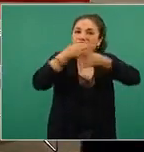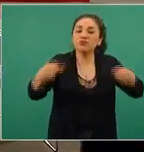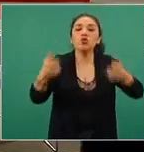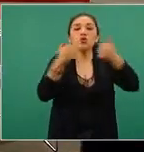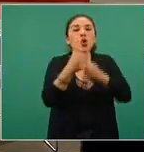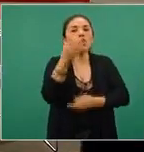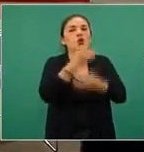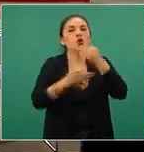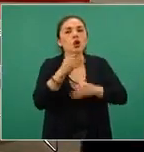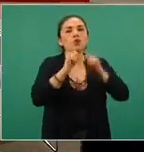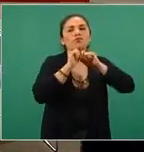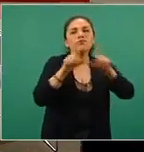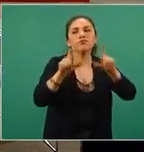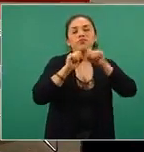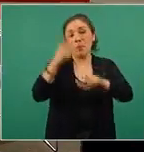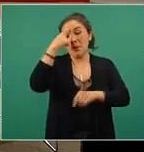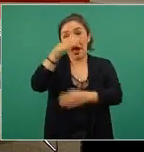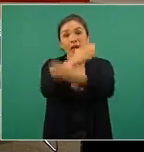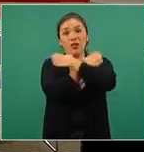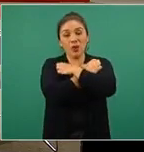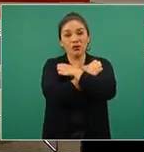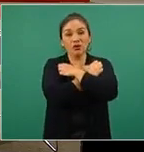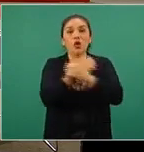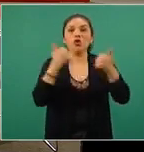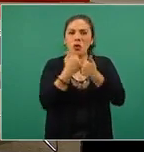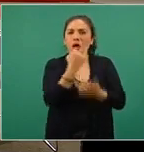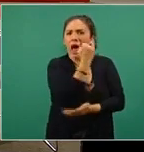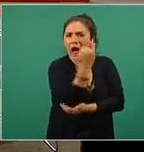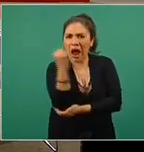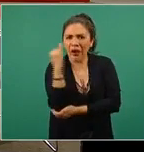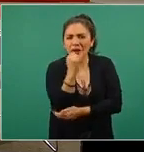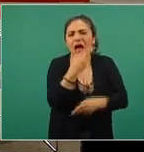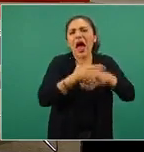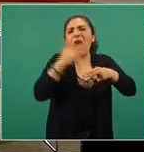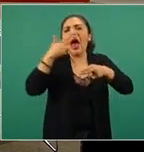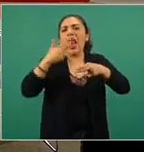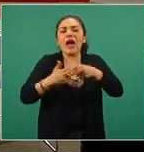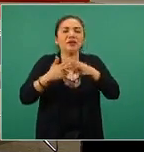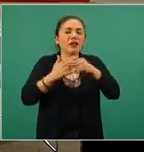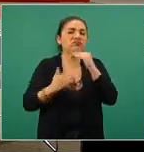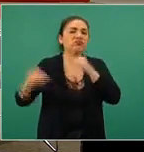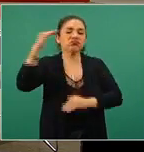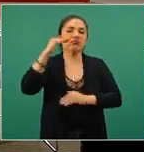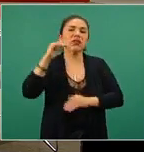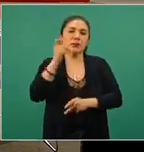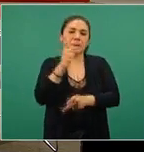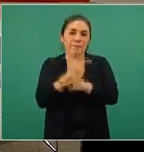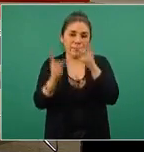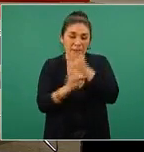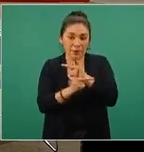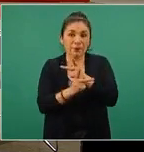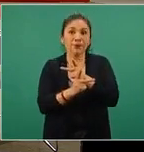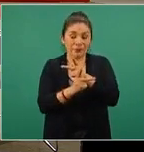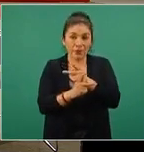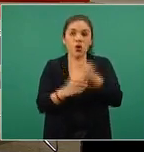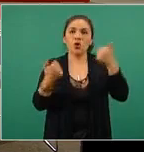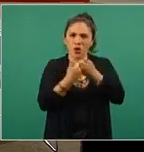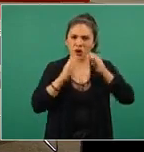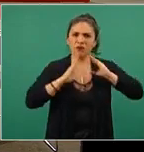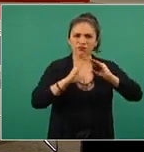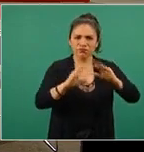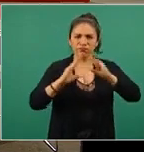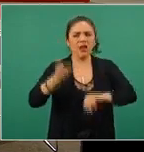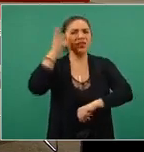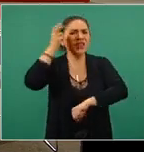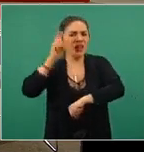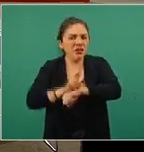todas las plataformas educativas, desde el nivel preescolar hasta el nivel medio superior. Se capacitaron a